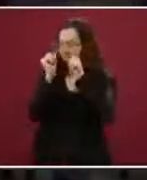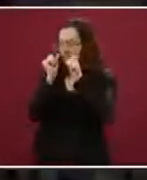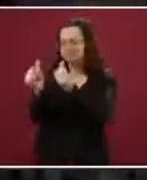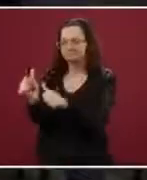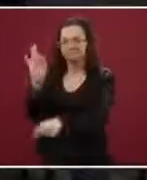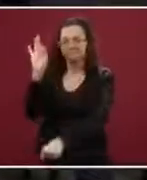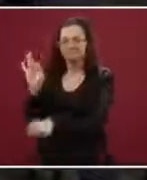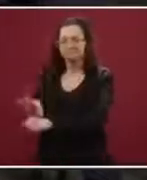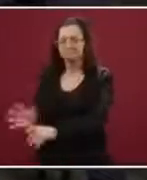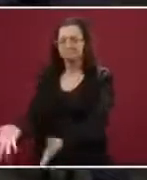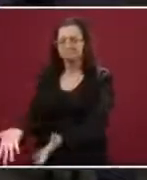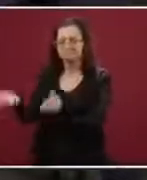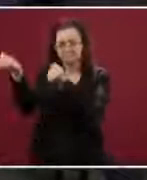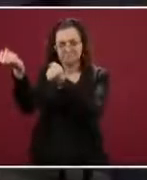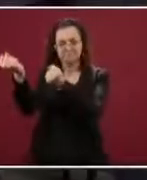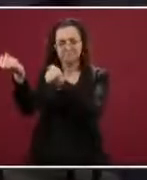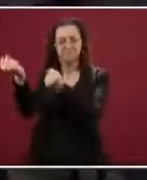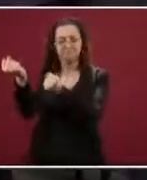por